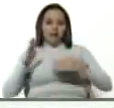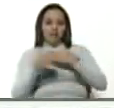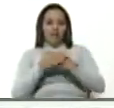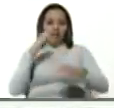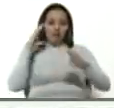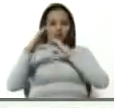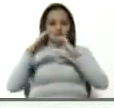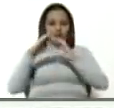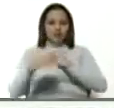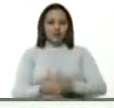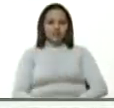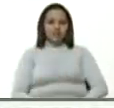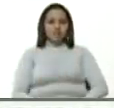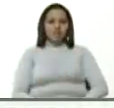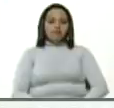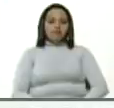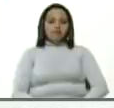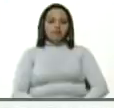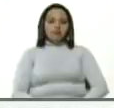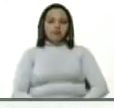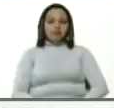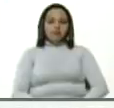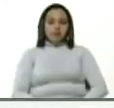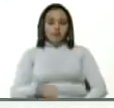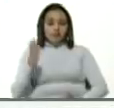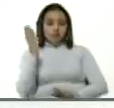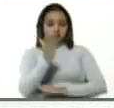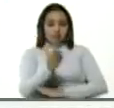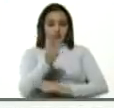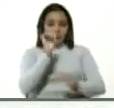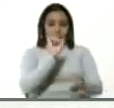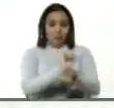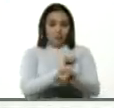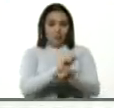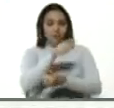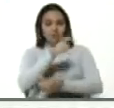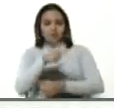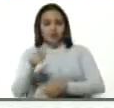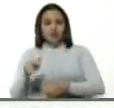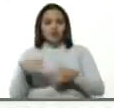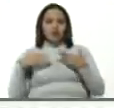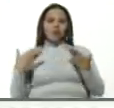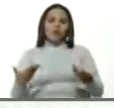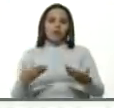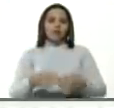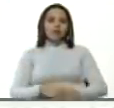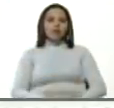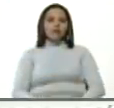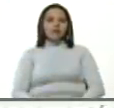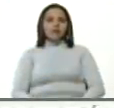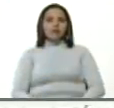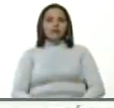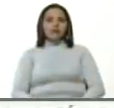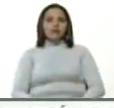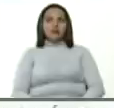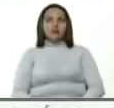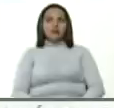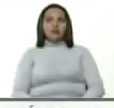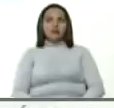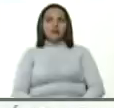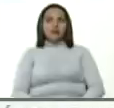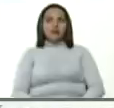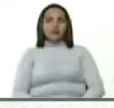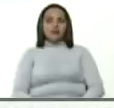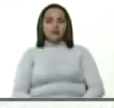Los delitos imputados a estos ciudadanos que quedaron privados de libertad son contravención de planes